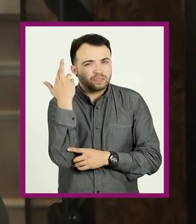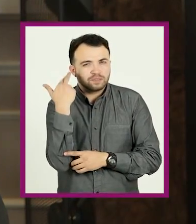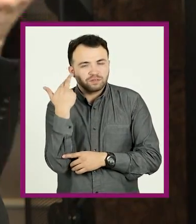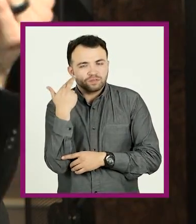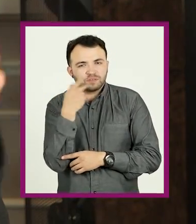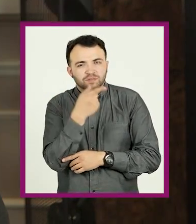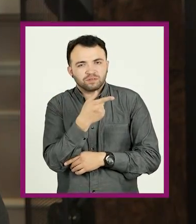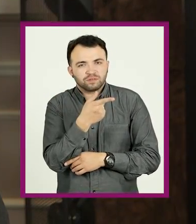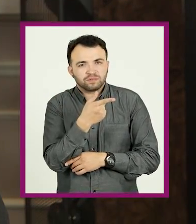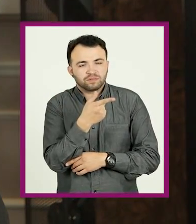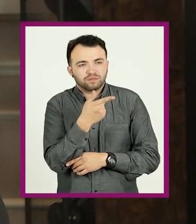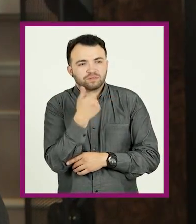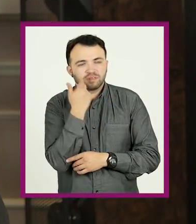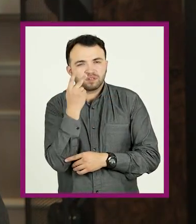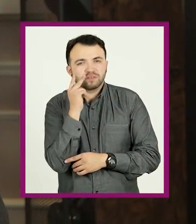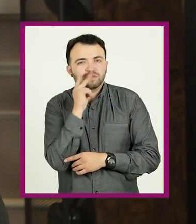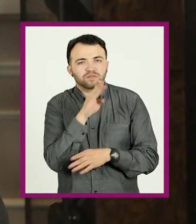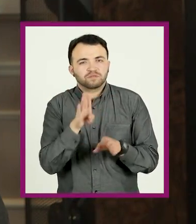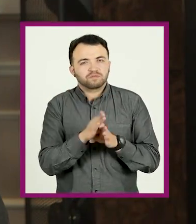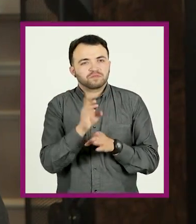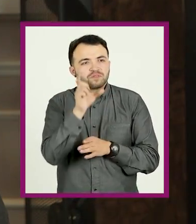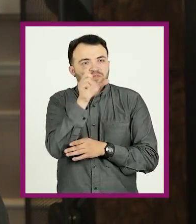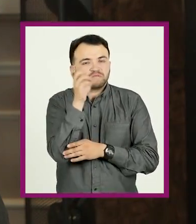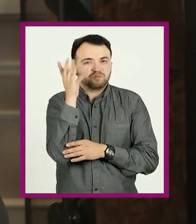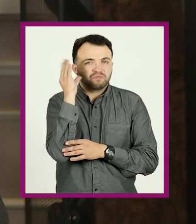que bueno, además hace referencia a uno de los